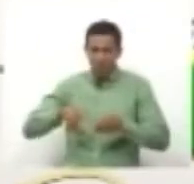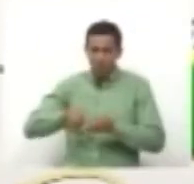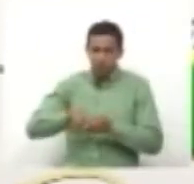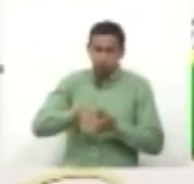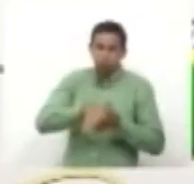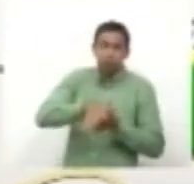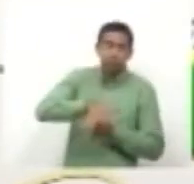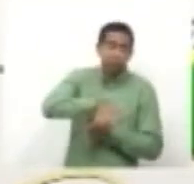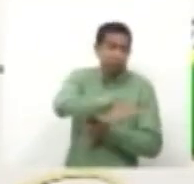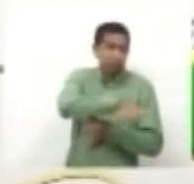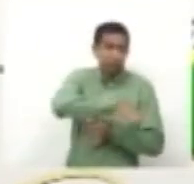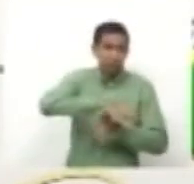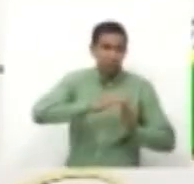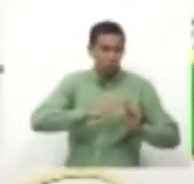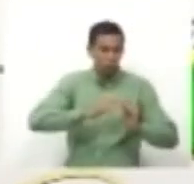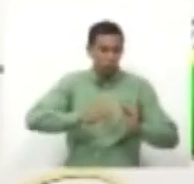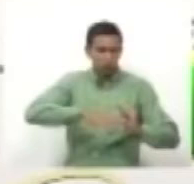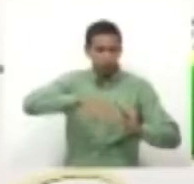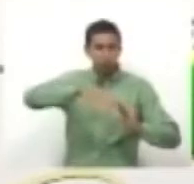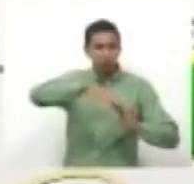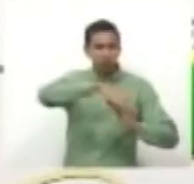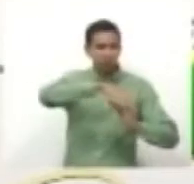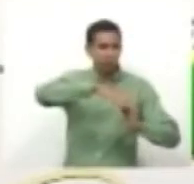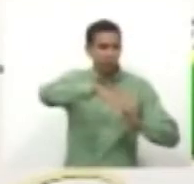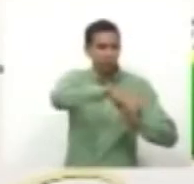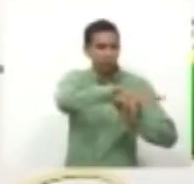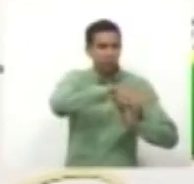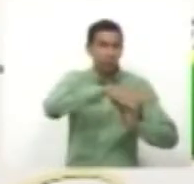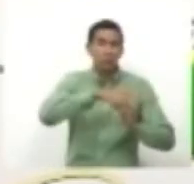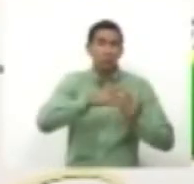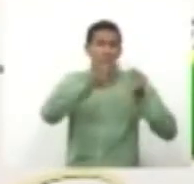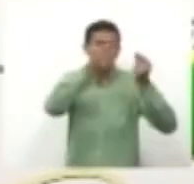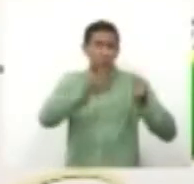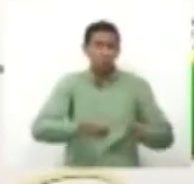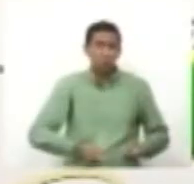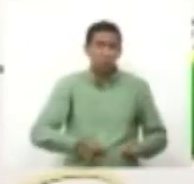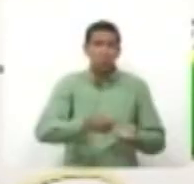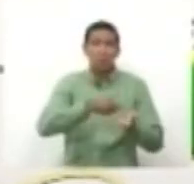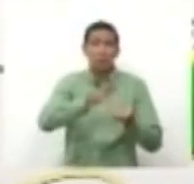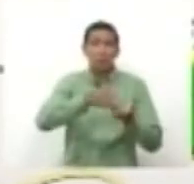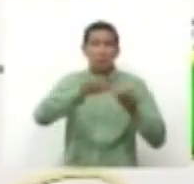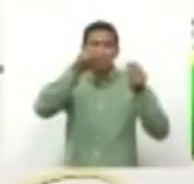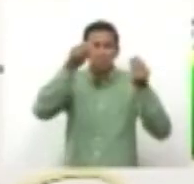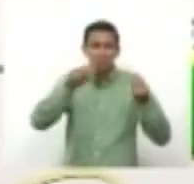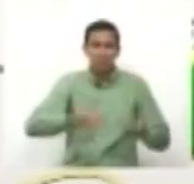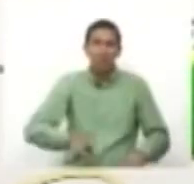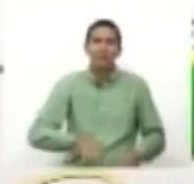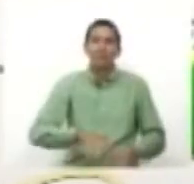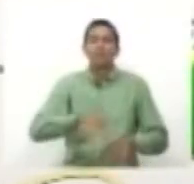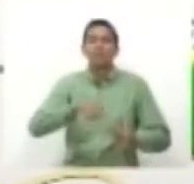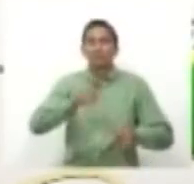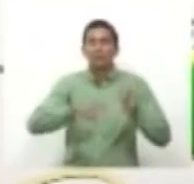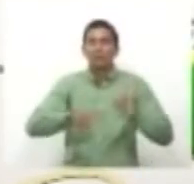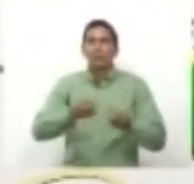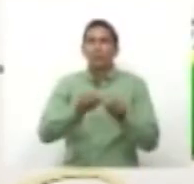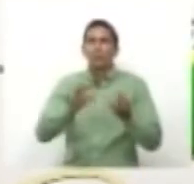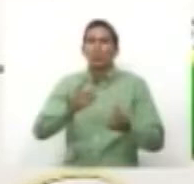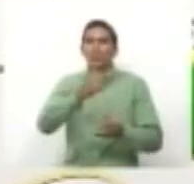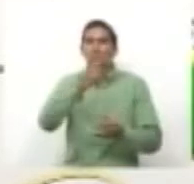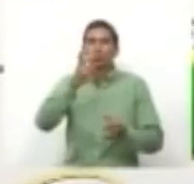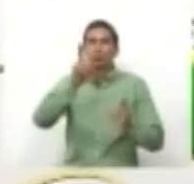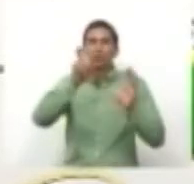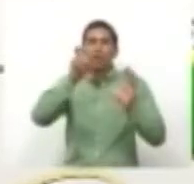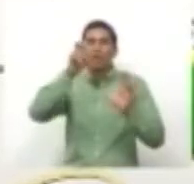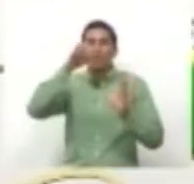graves inundaciones con pérdidas aún incuantificables en lo económico y más de 170 mil damnificados. Debido